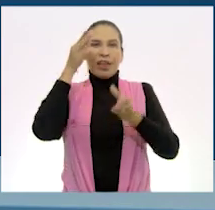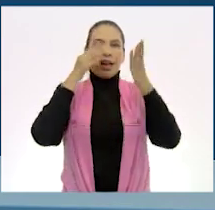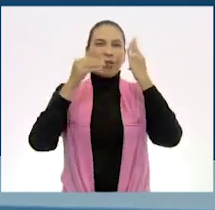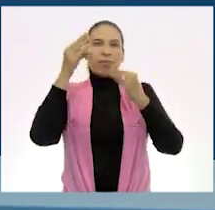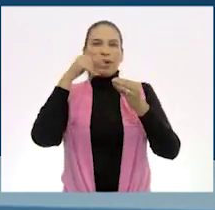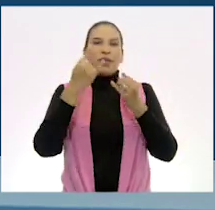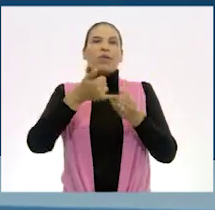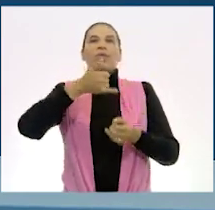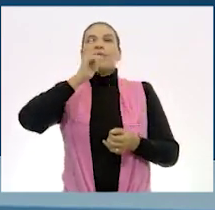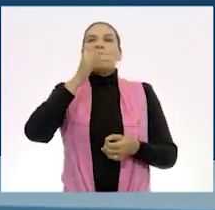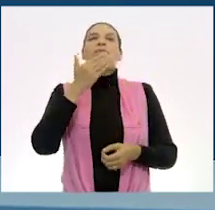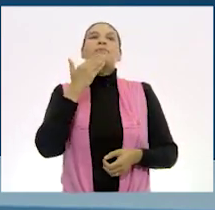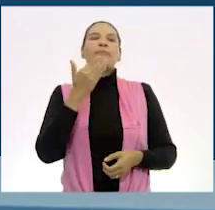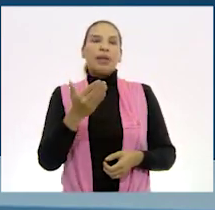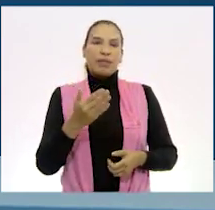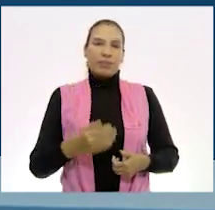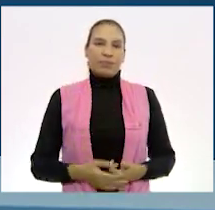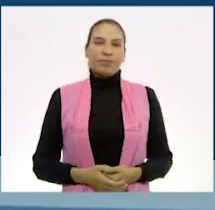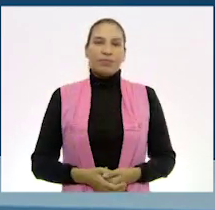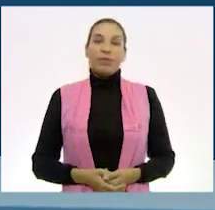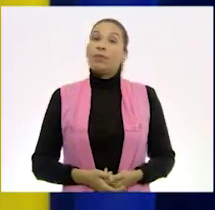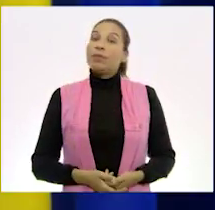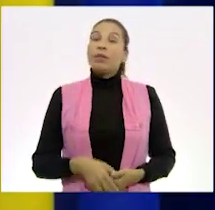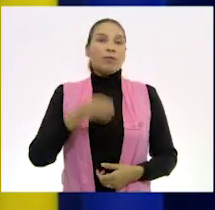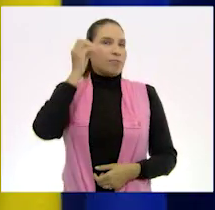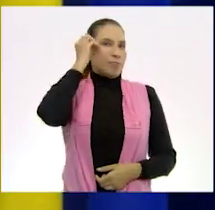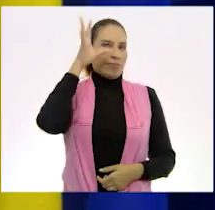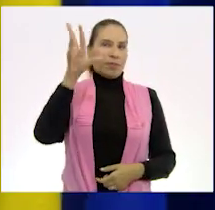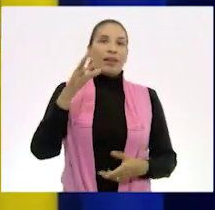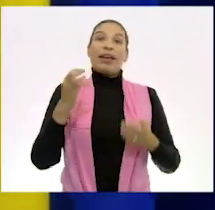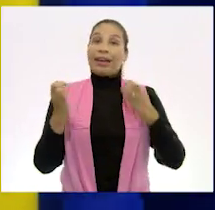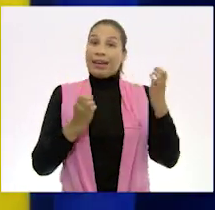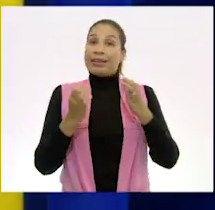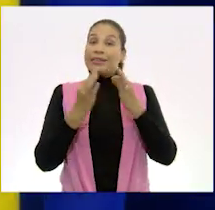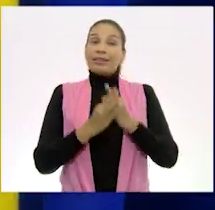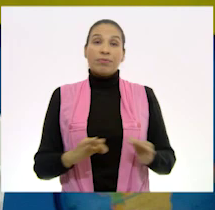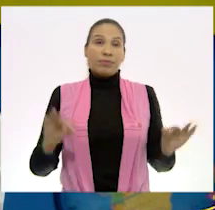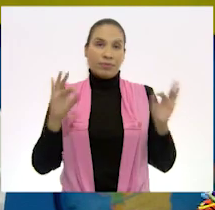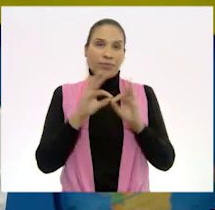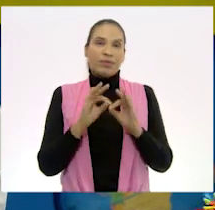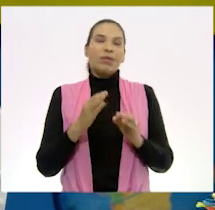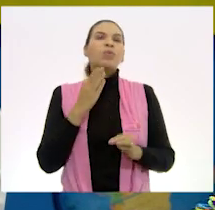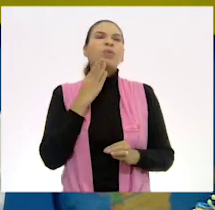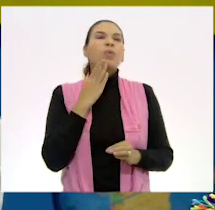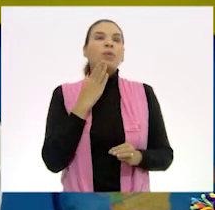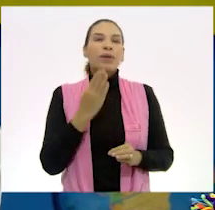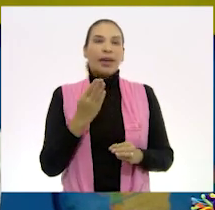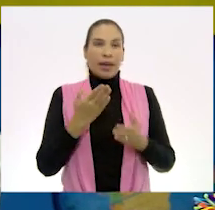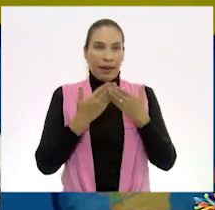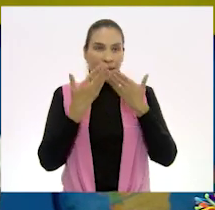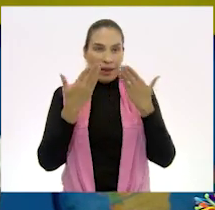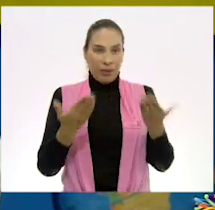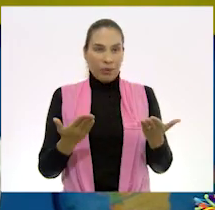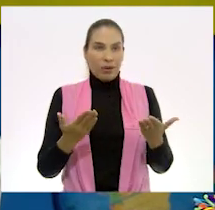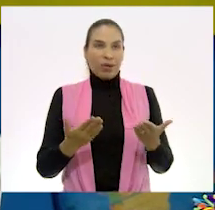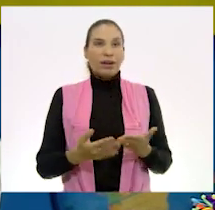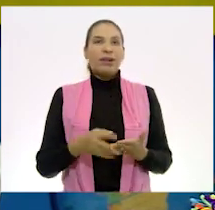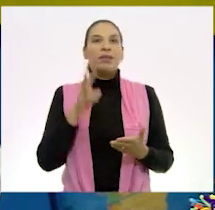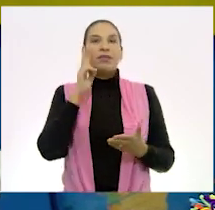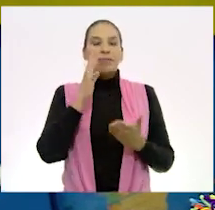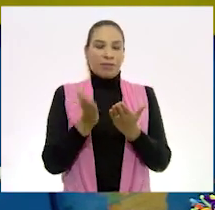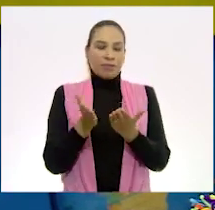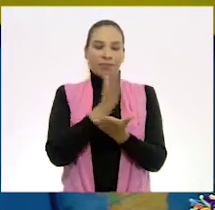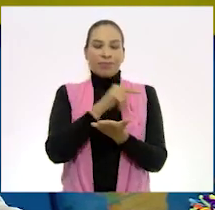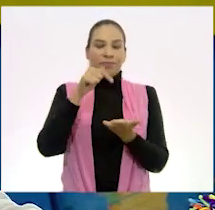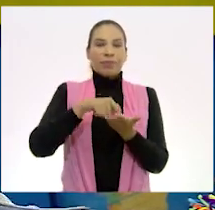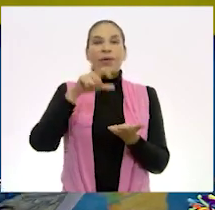y la jarra del buen beber. Y no olvidar hacer ejercicio. Muy bien, ahora vámonos a la